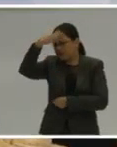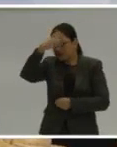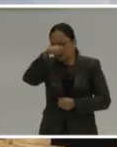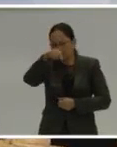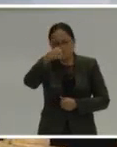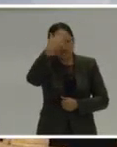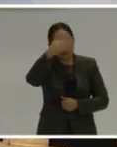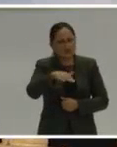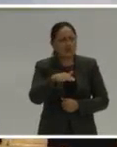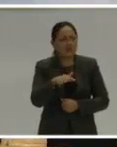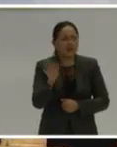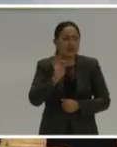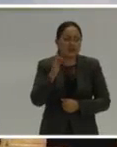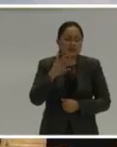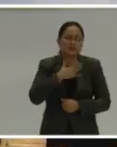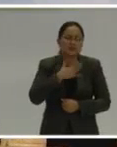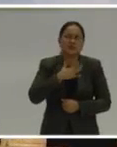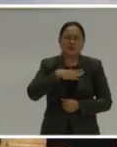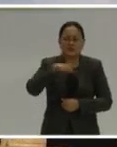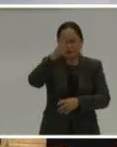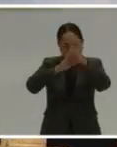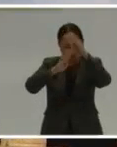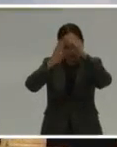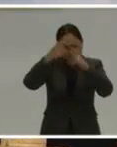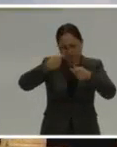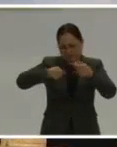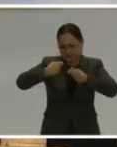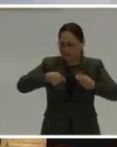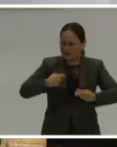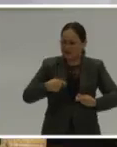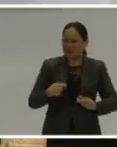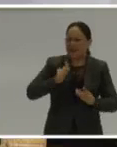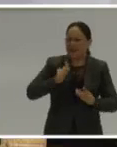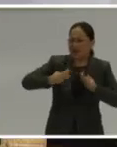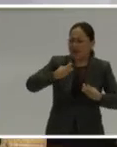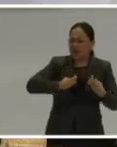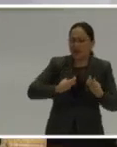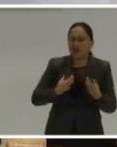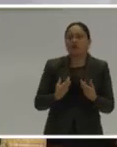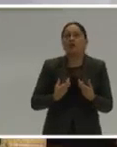una cuestión de autocrítica, les pedimos muchos